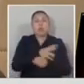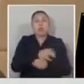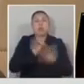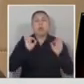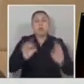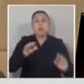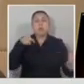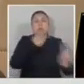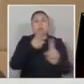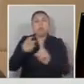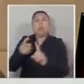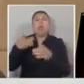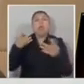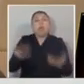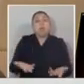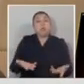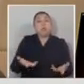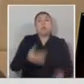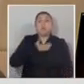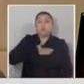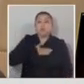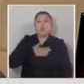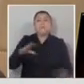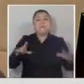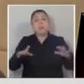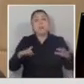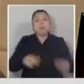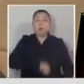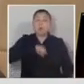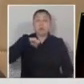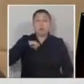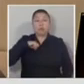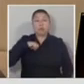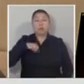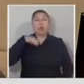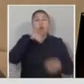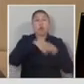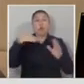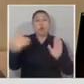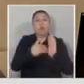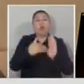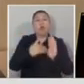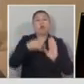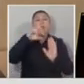asesinatos. Por lo tanto, gustoso, feliz, orgulloso, voy a votar a favor de este proyecto. He dicho, presidente, gracias.